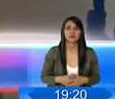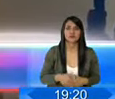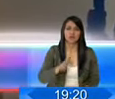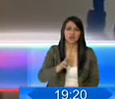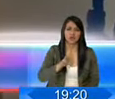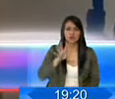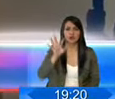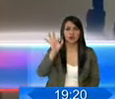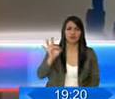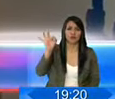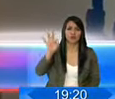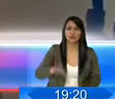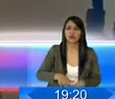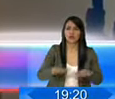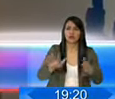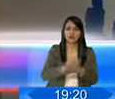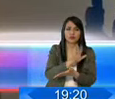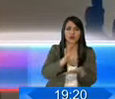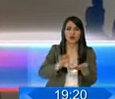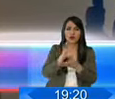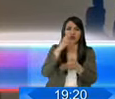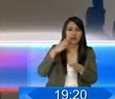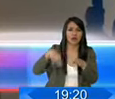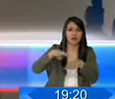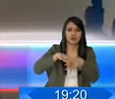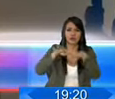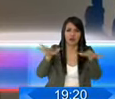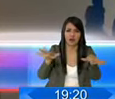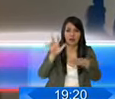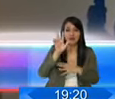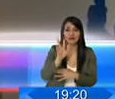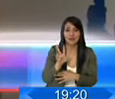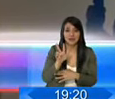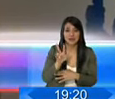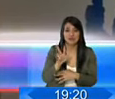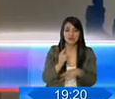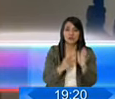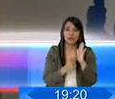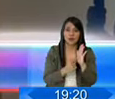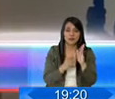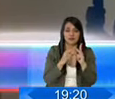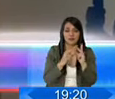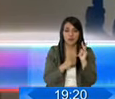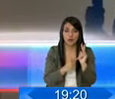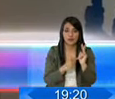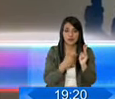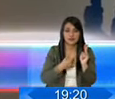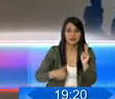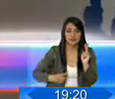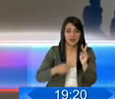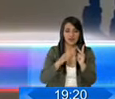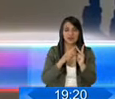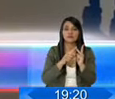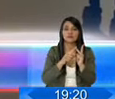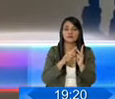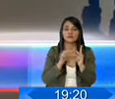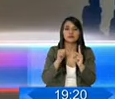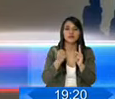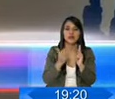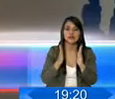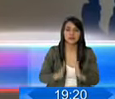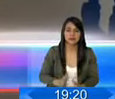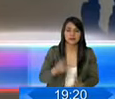3 o 4% de recintos a nivel nacional. Son además tres tipos de muestra la que tenemos, una para presidente, otra para